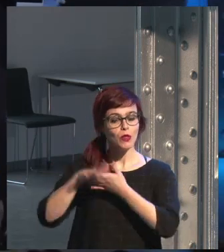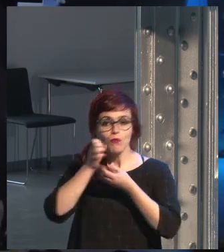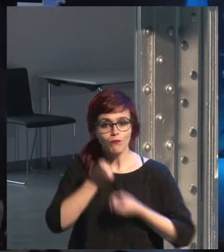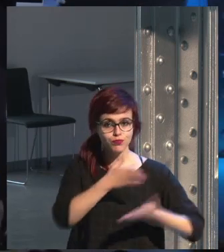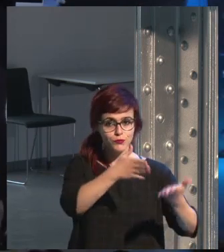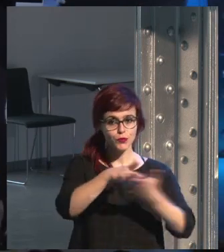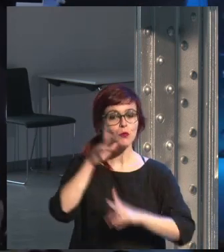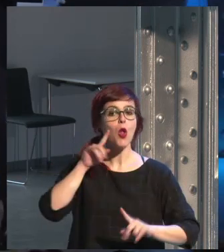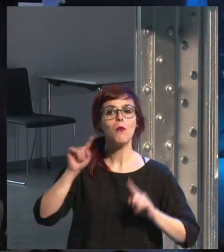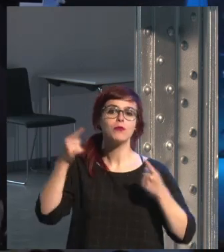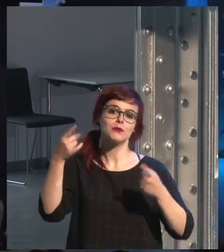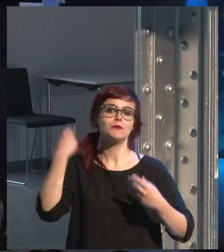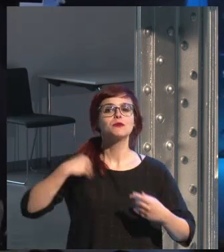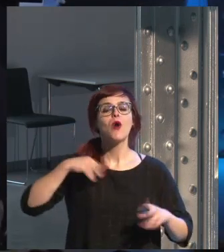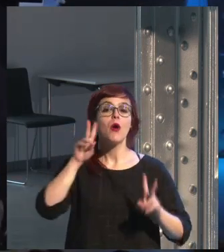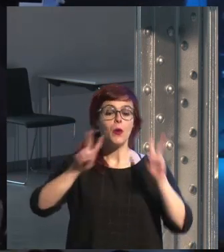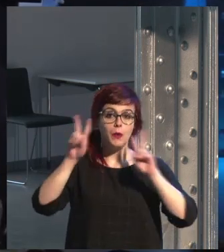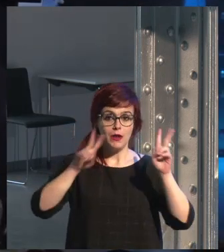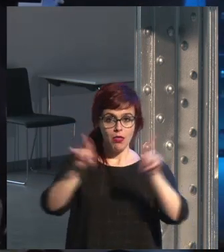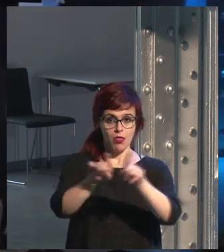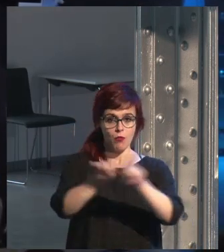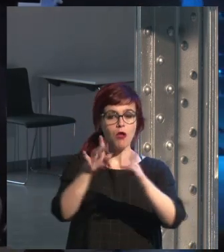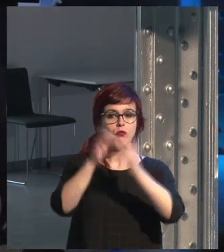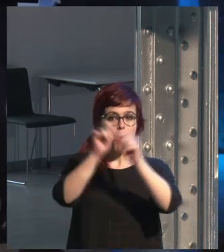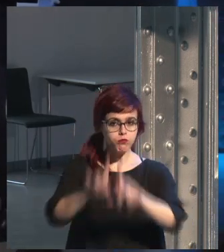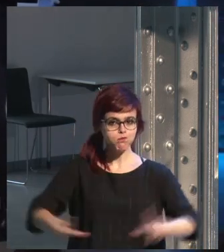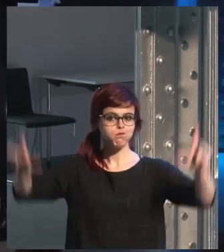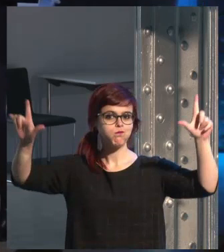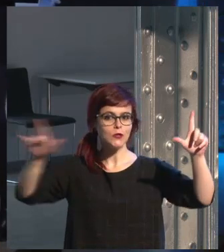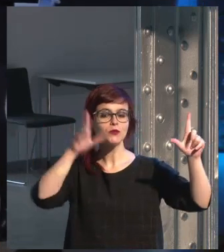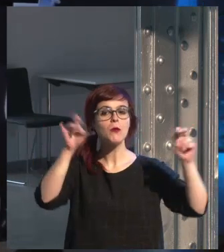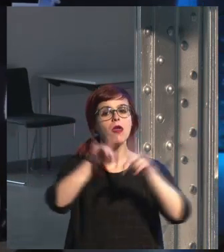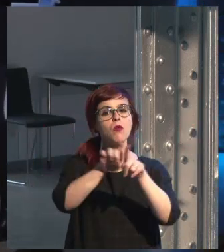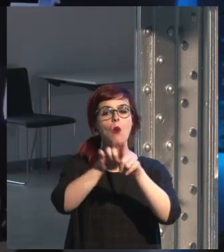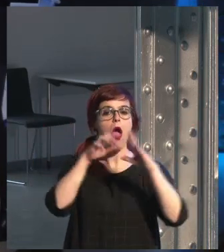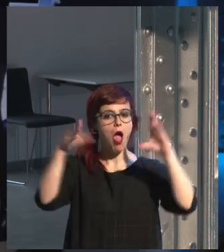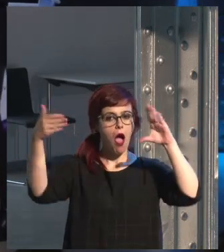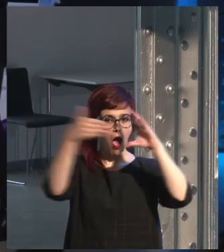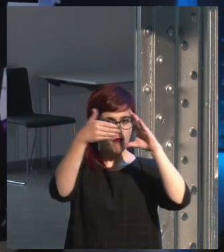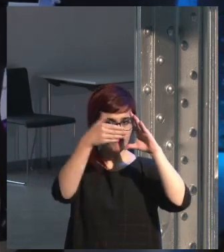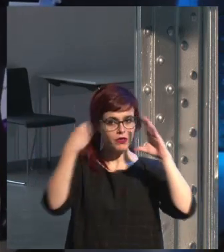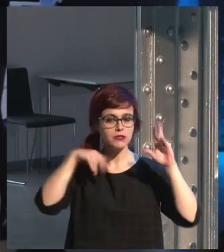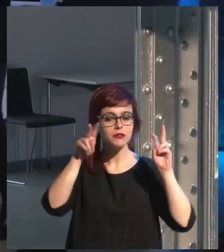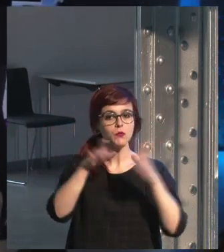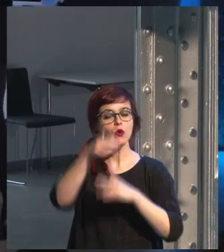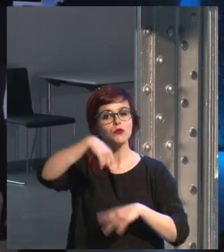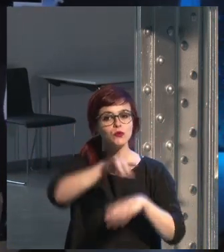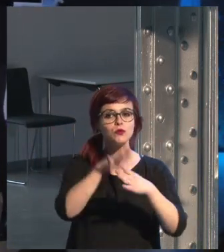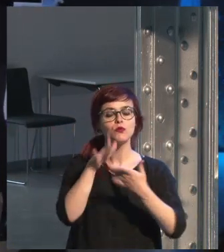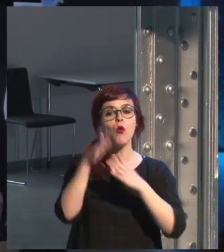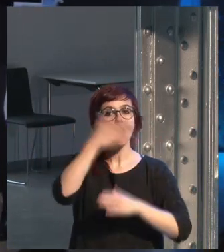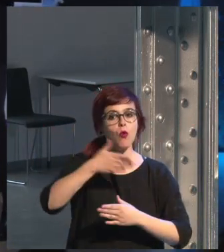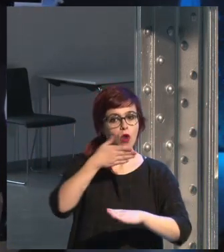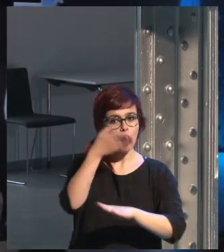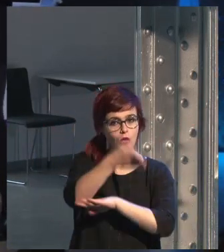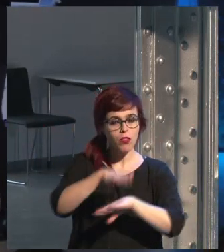mismo verlo como lo habéis visto a través de una gran pantalla que con unas gafas de realidad puestas. Mm-hmm. Nosotros fuimos a un